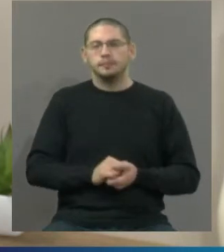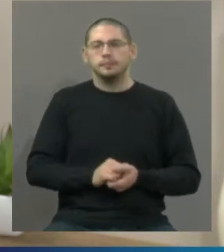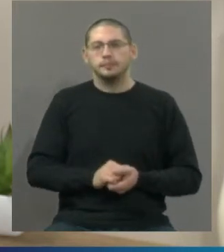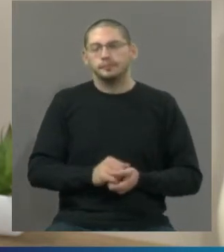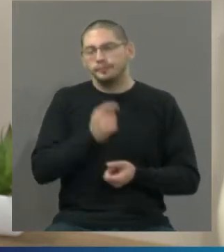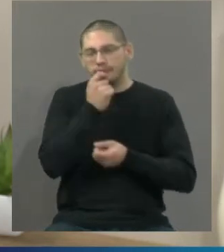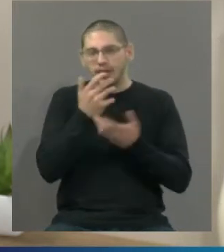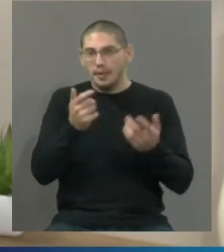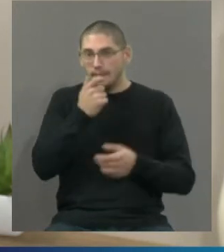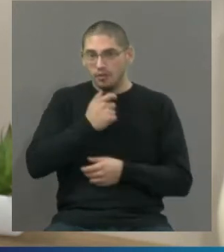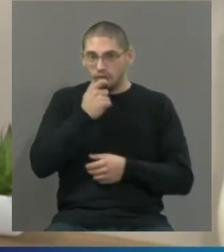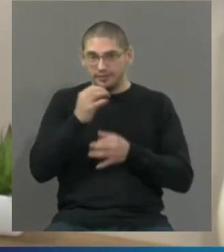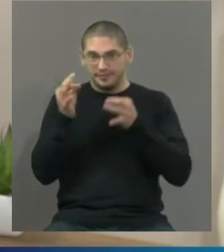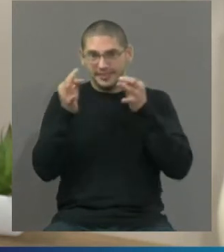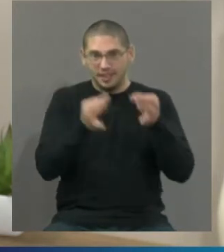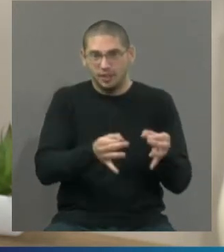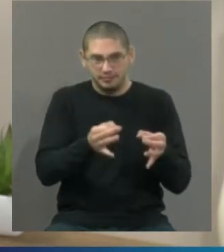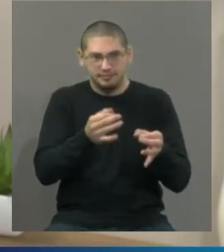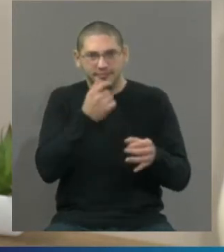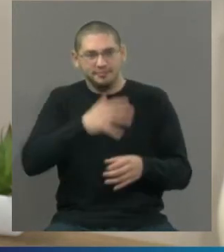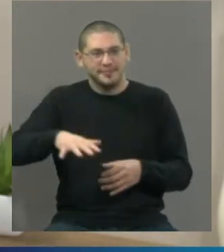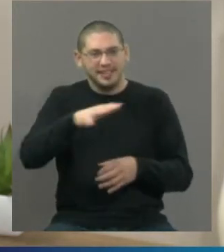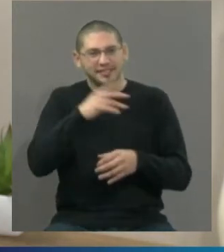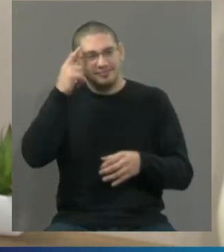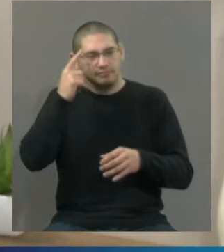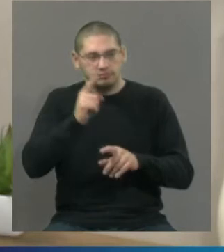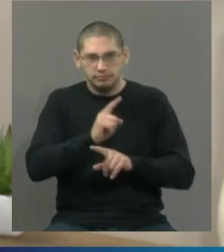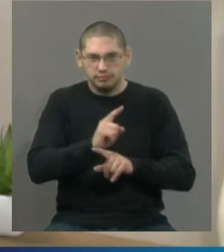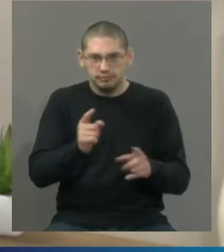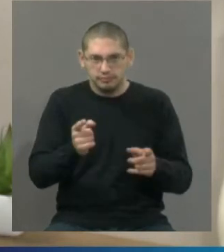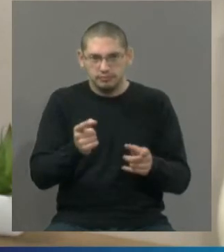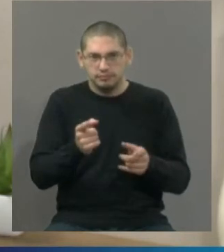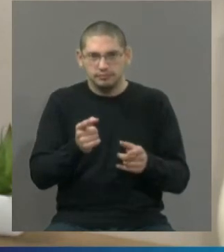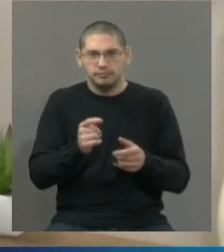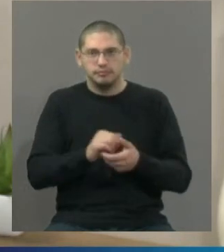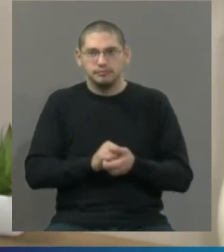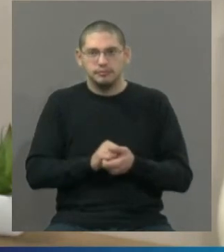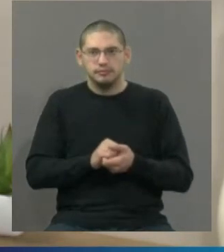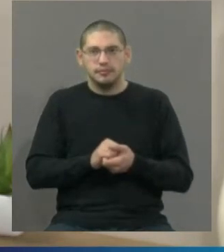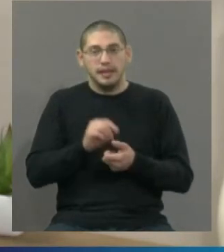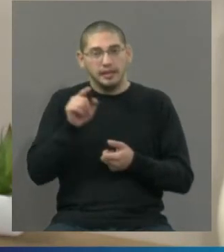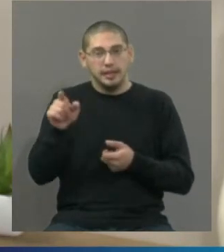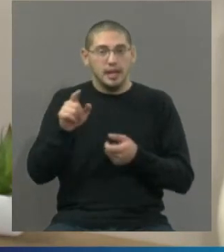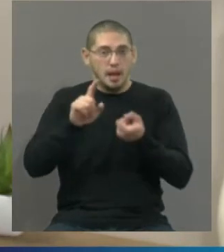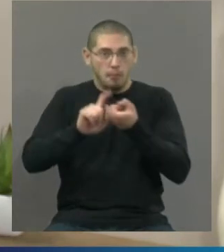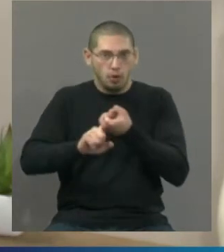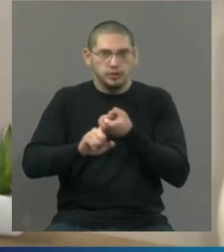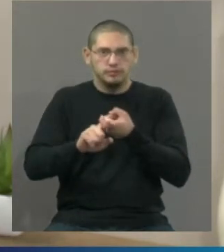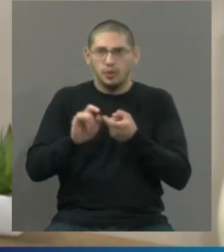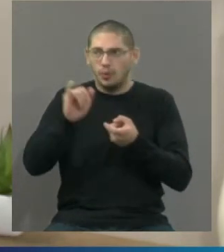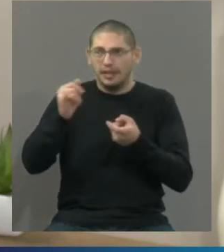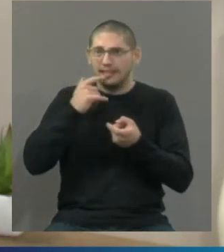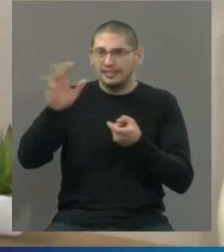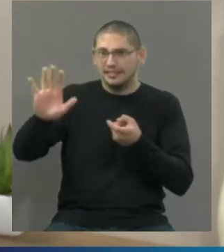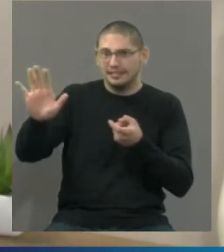llega a Mendoza, que no es lo que pensaba, su esposa todavía no llega, y él le escribe como diciendo, no traigas nada